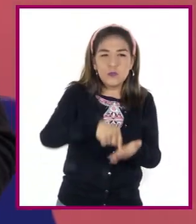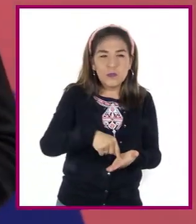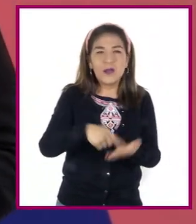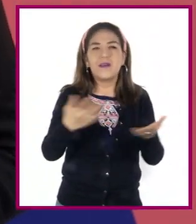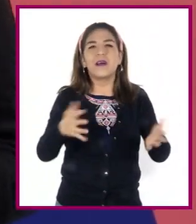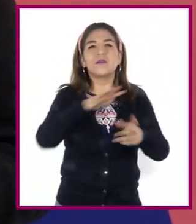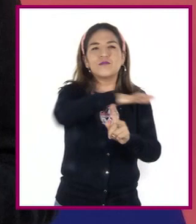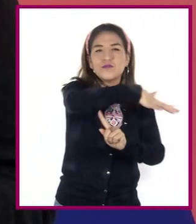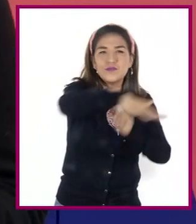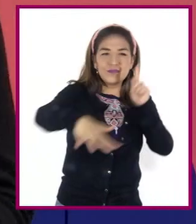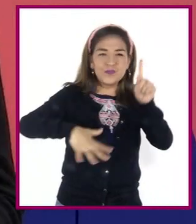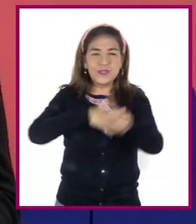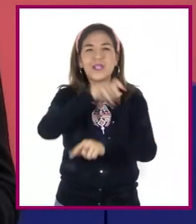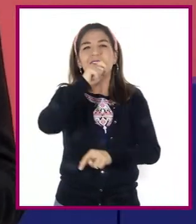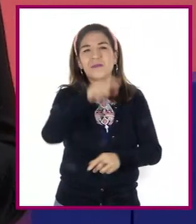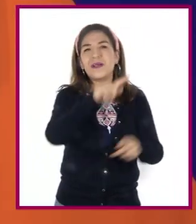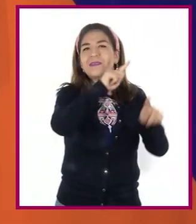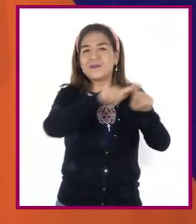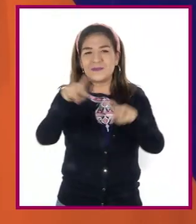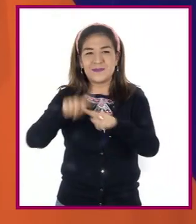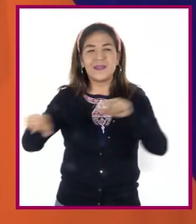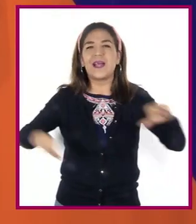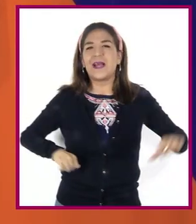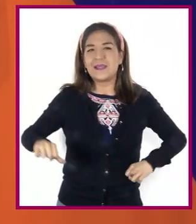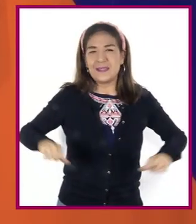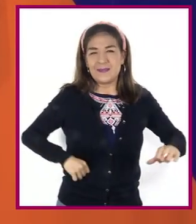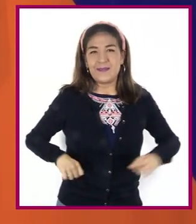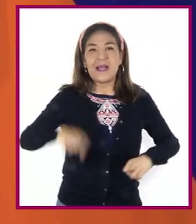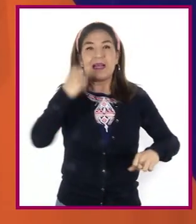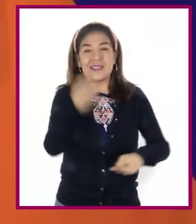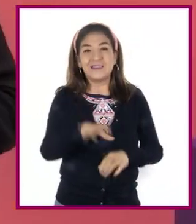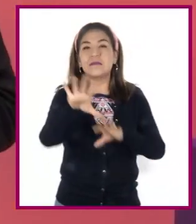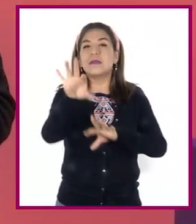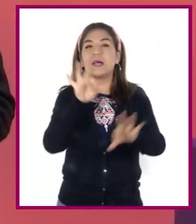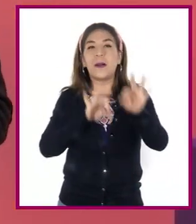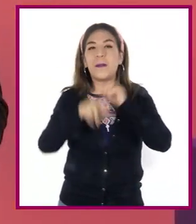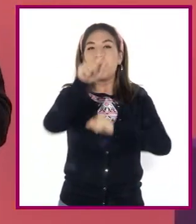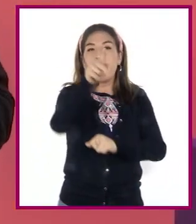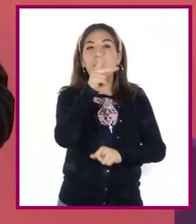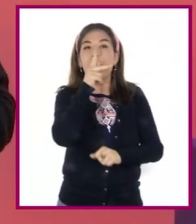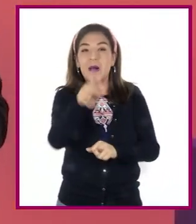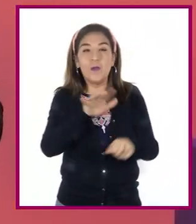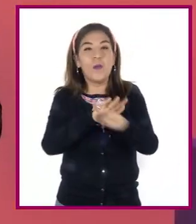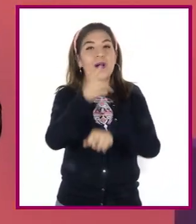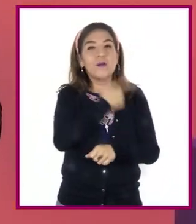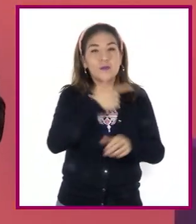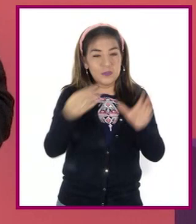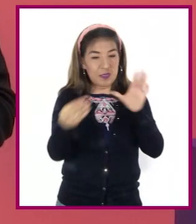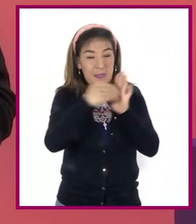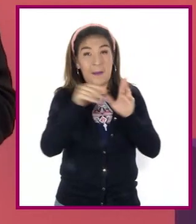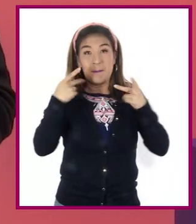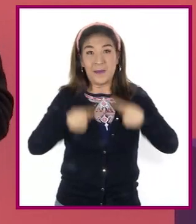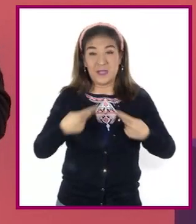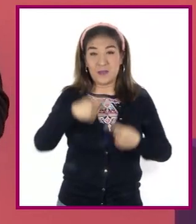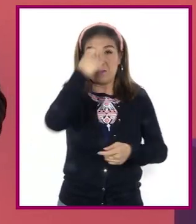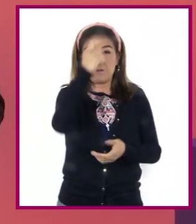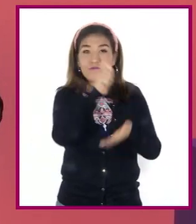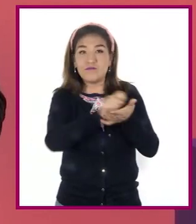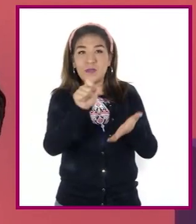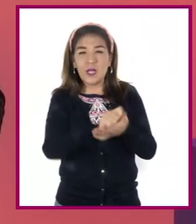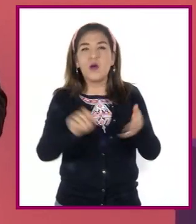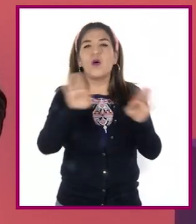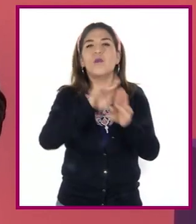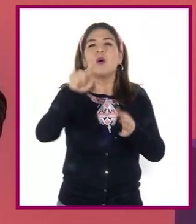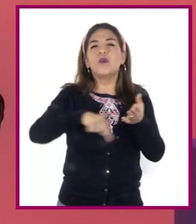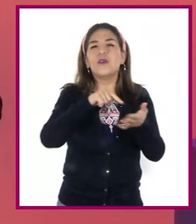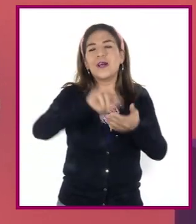las atmósferas y los ambientes. A partir de la elección de palabras, los poetas pueden llevarnos de inmediato a un lugar o